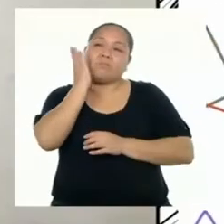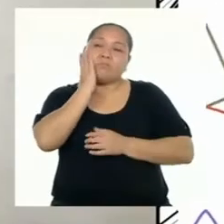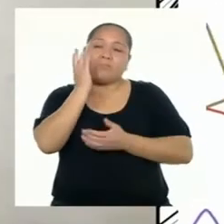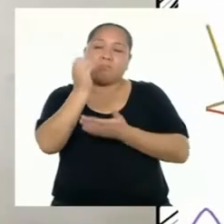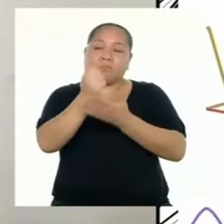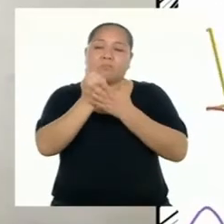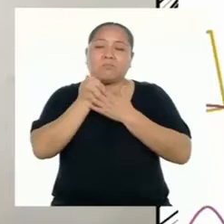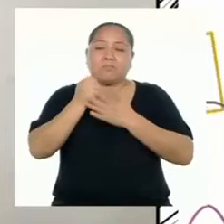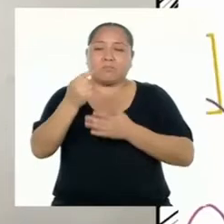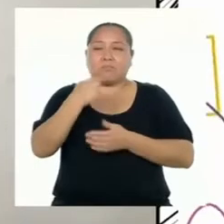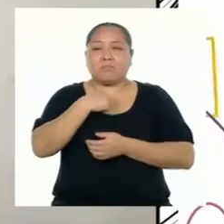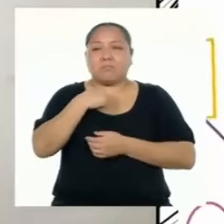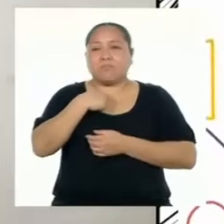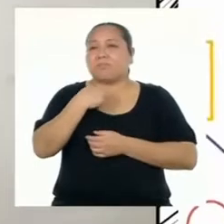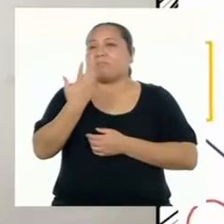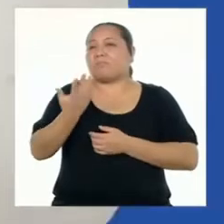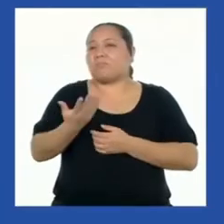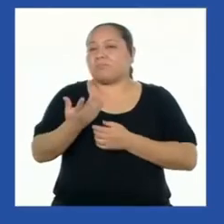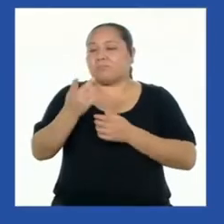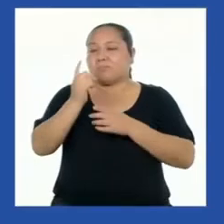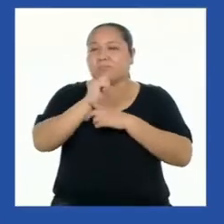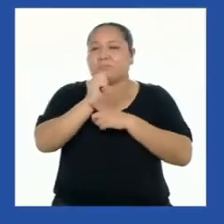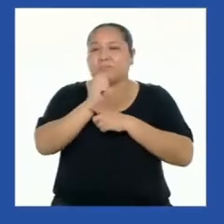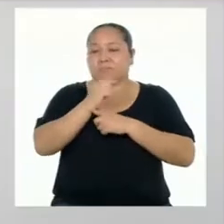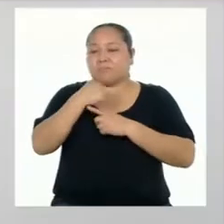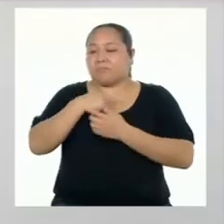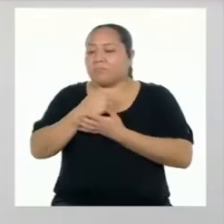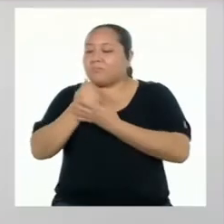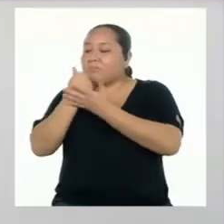tareas y yo ayudo a mi hermana.